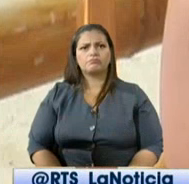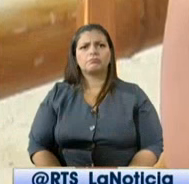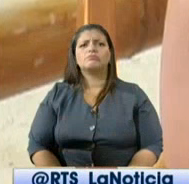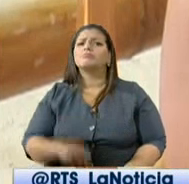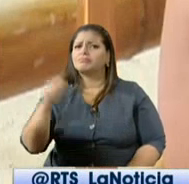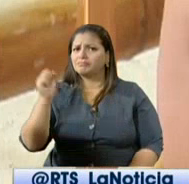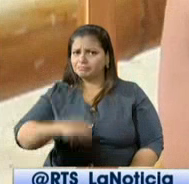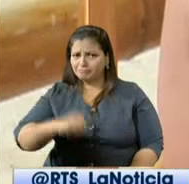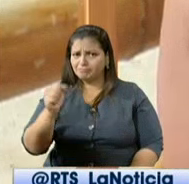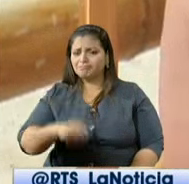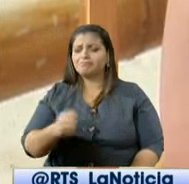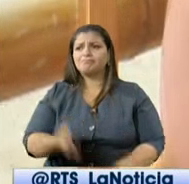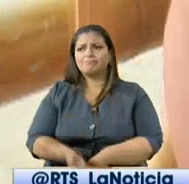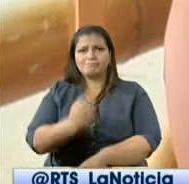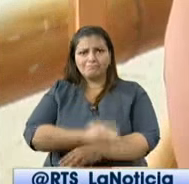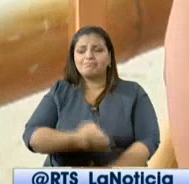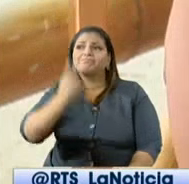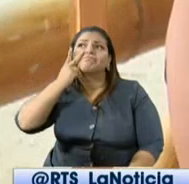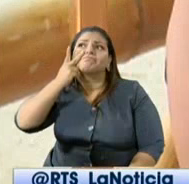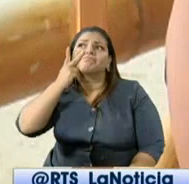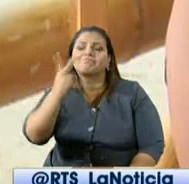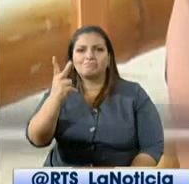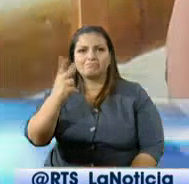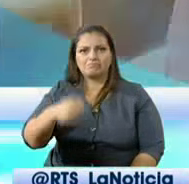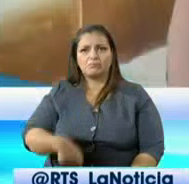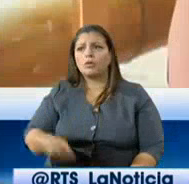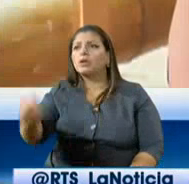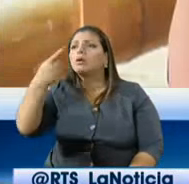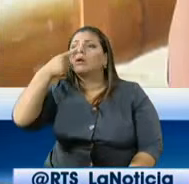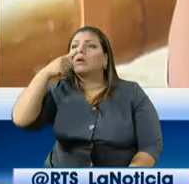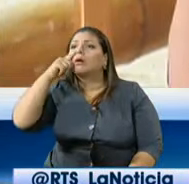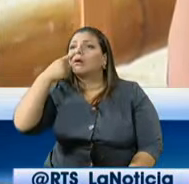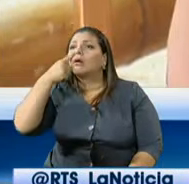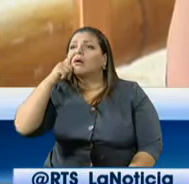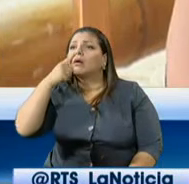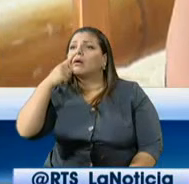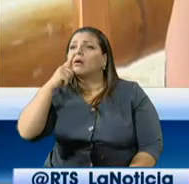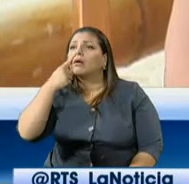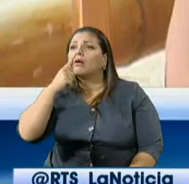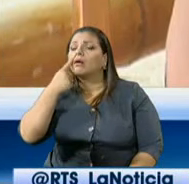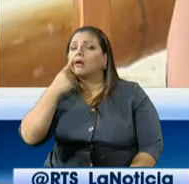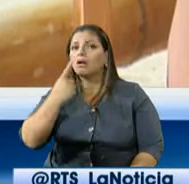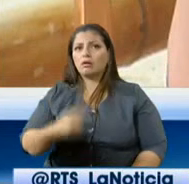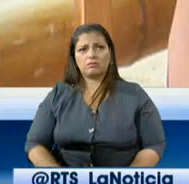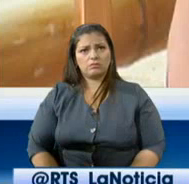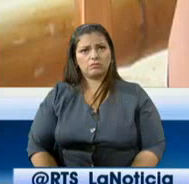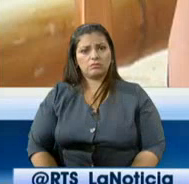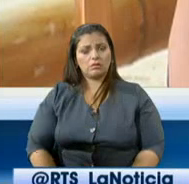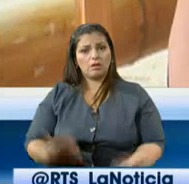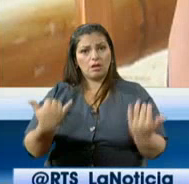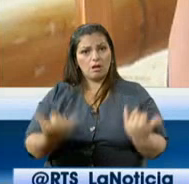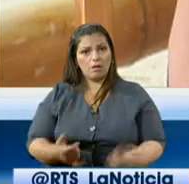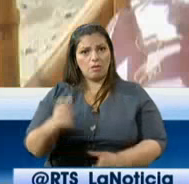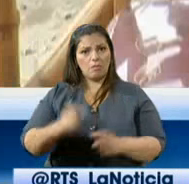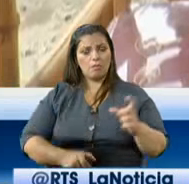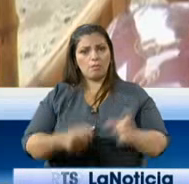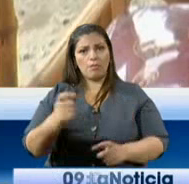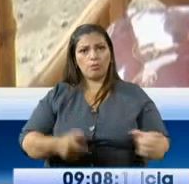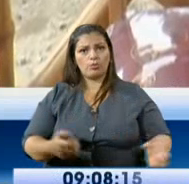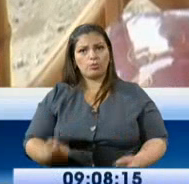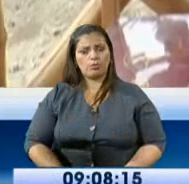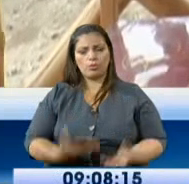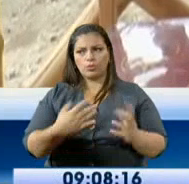han vivido ese momento, que han visto como la imagen derrama lágrimas. Ahora, muchos consideran que